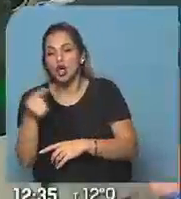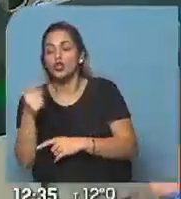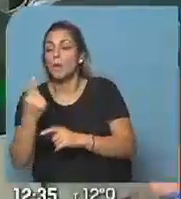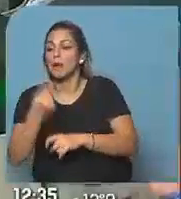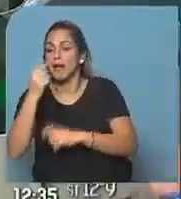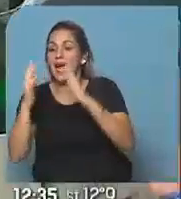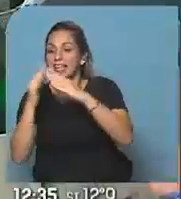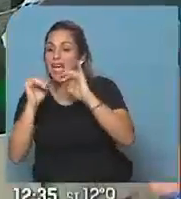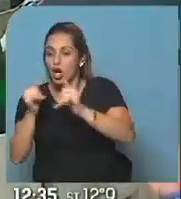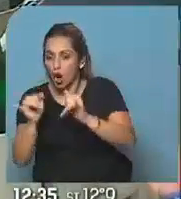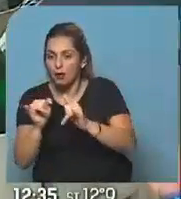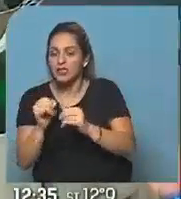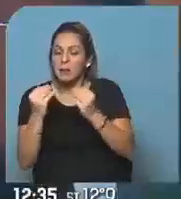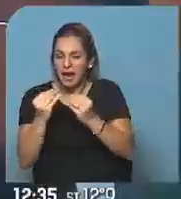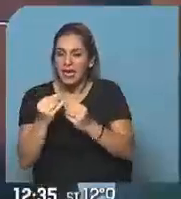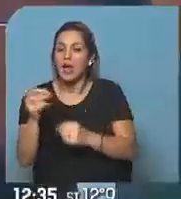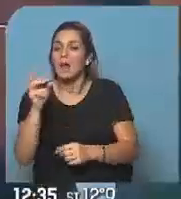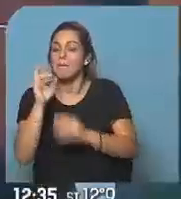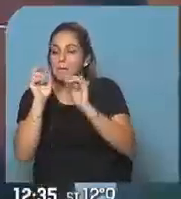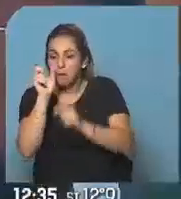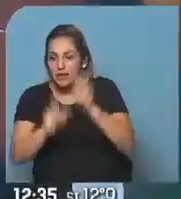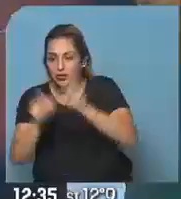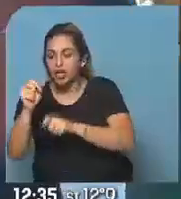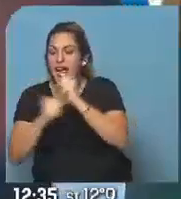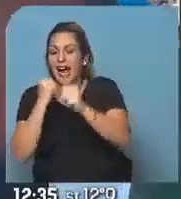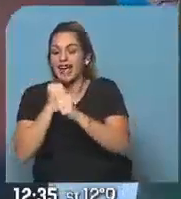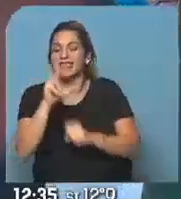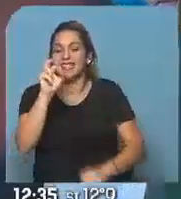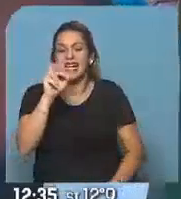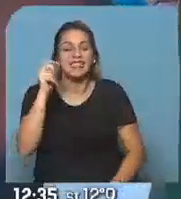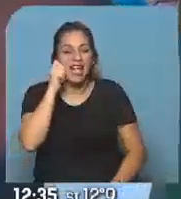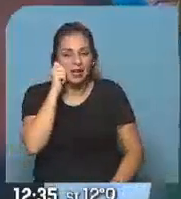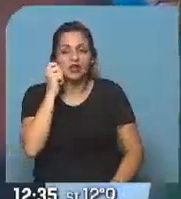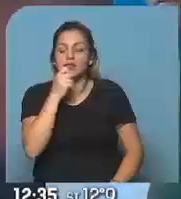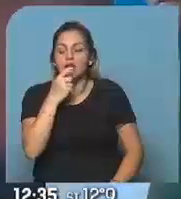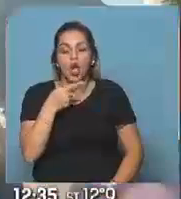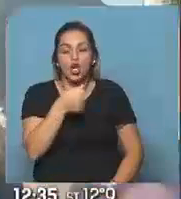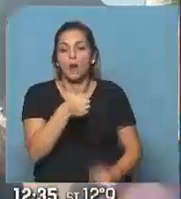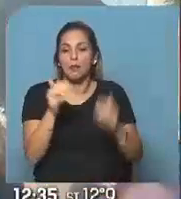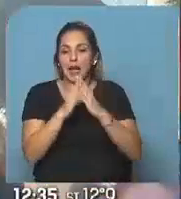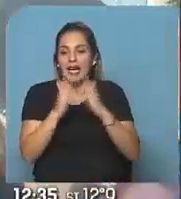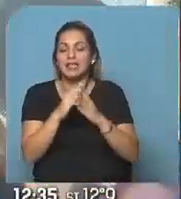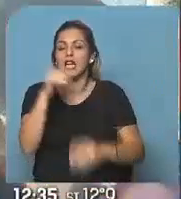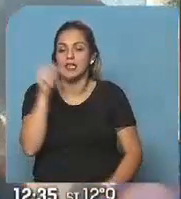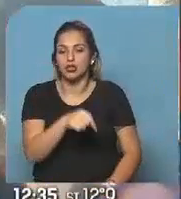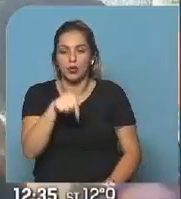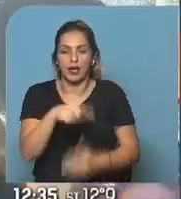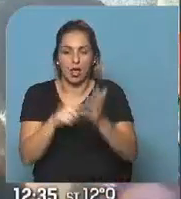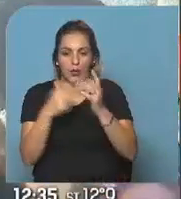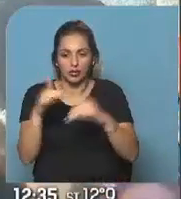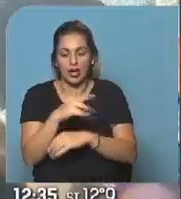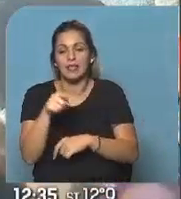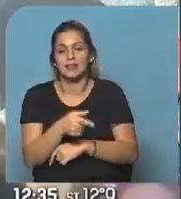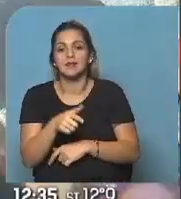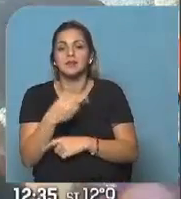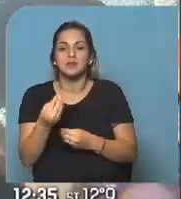para personas de hasta 30 años que recibirán un beneficio si compran la vivienda en el sur de la ciudad. Para la clase media